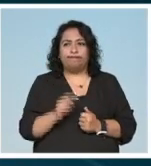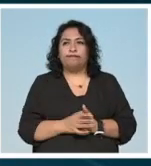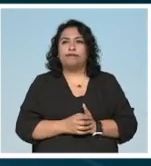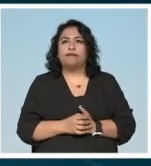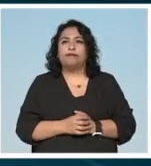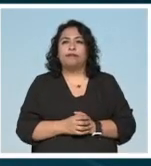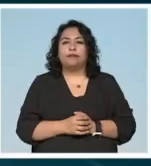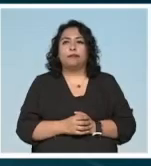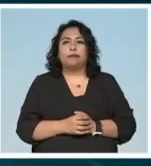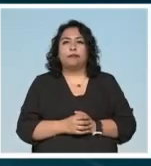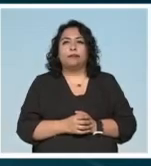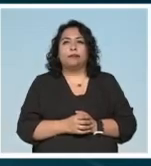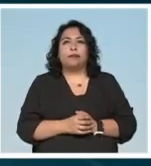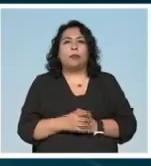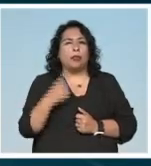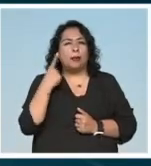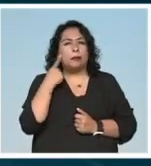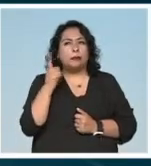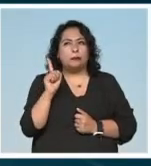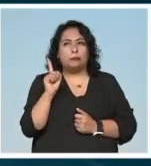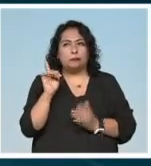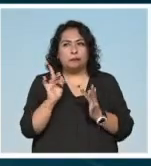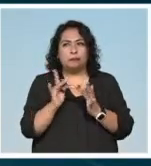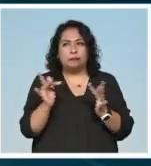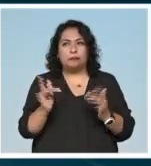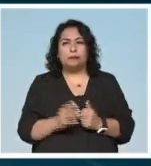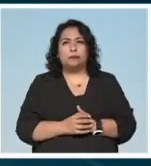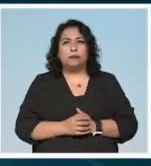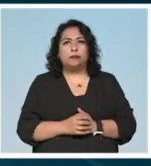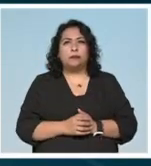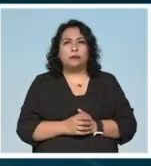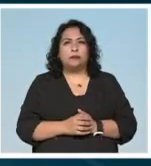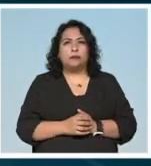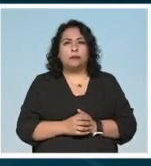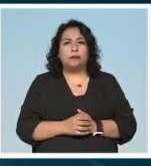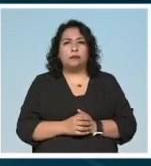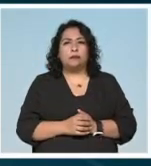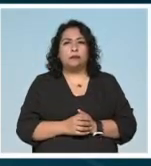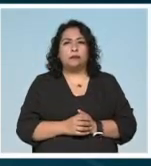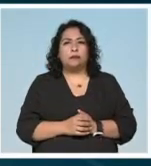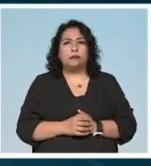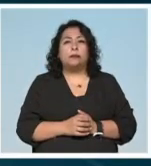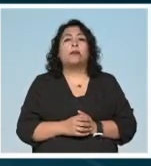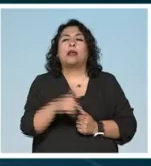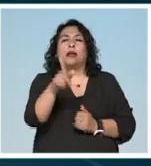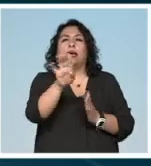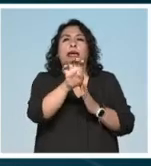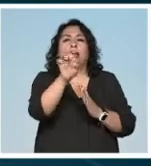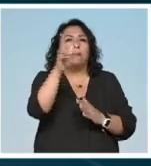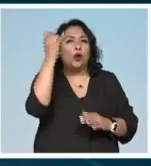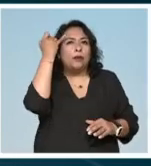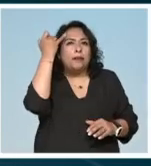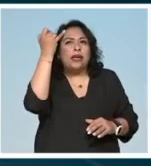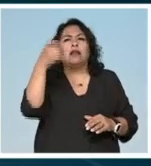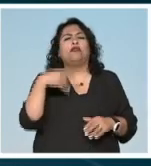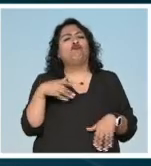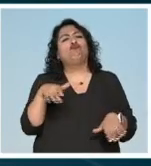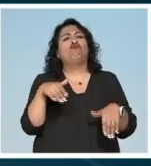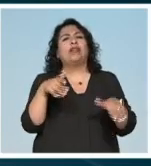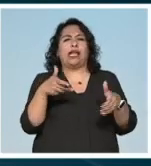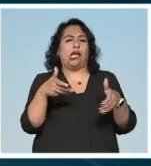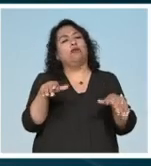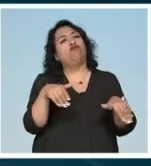según EFL Science. Generalmente, se puede entender como la solución más simple suele ser la mejor. Como ejemplo, imagínate que vas caminando por la